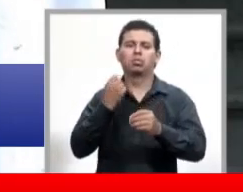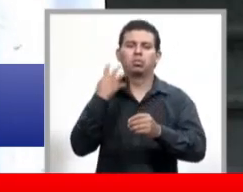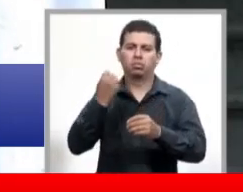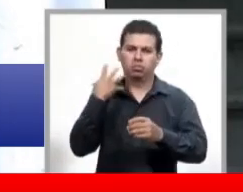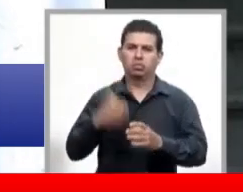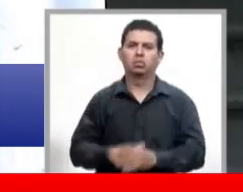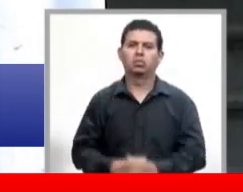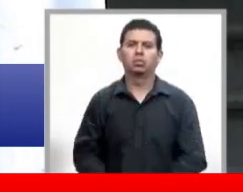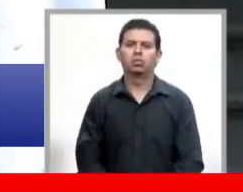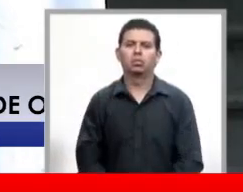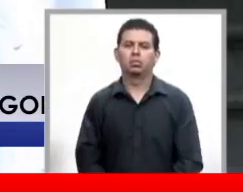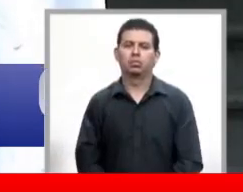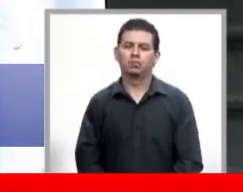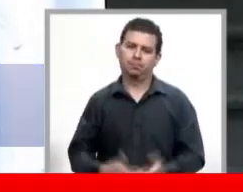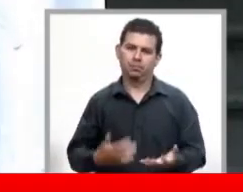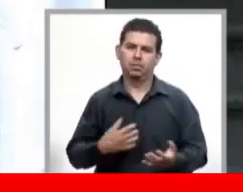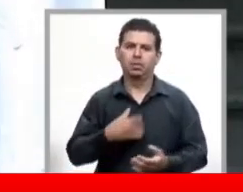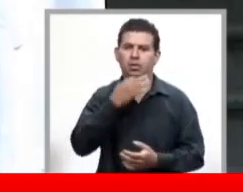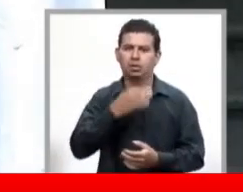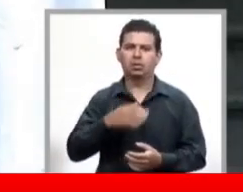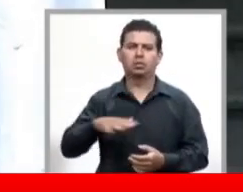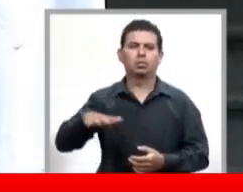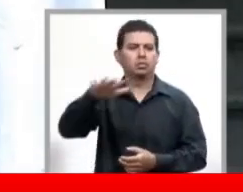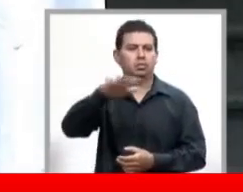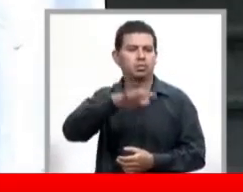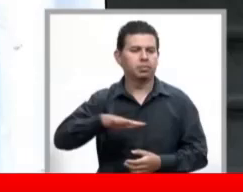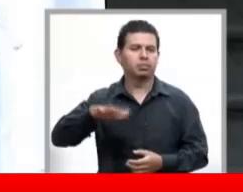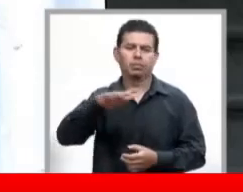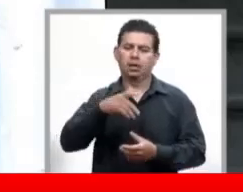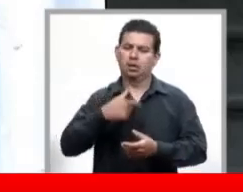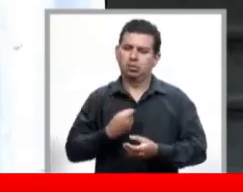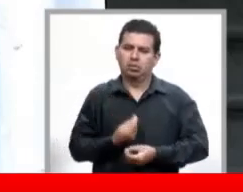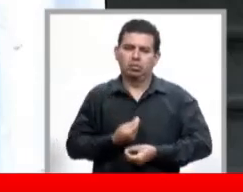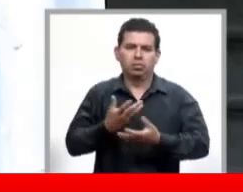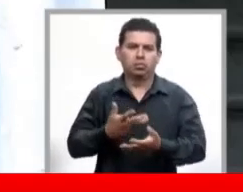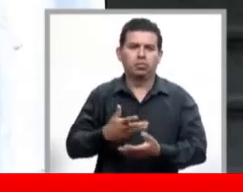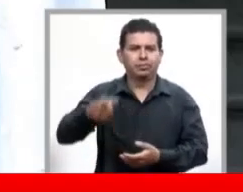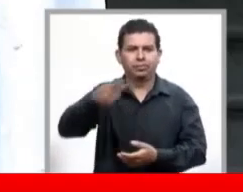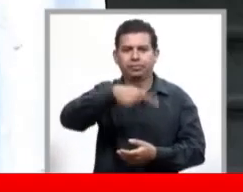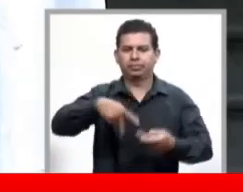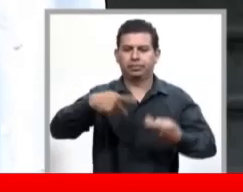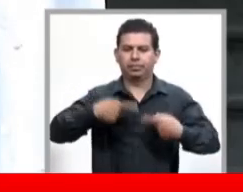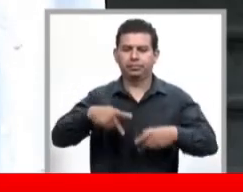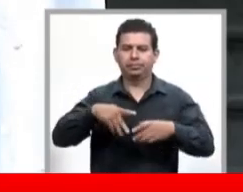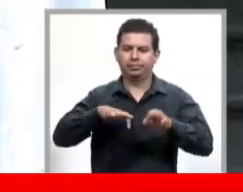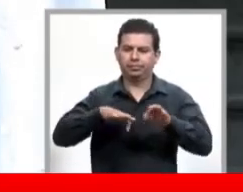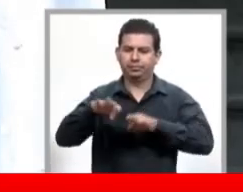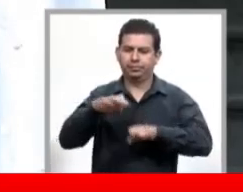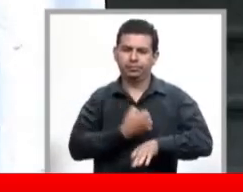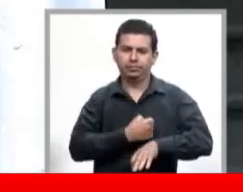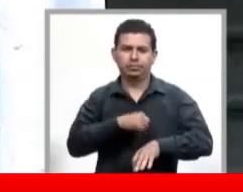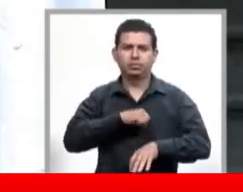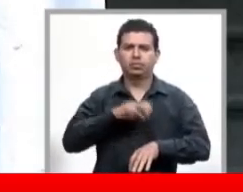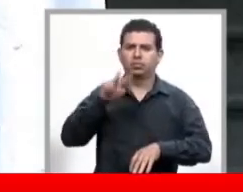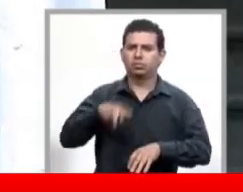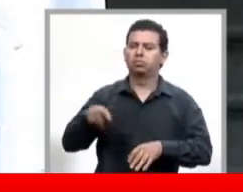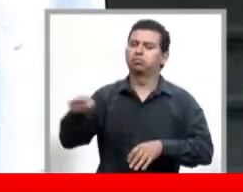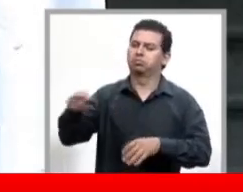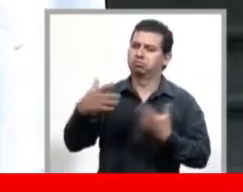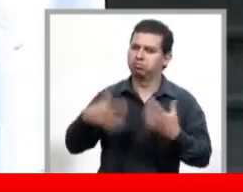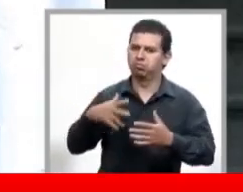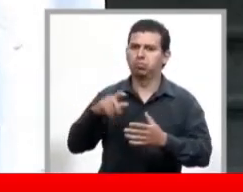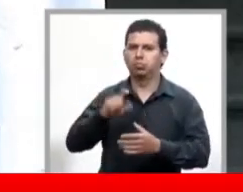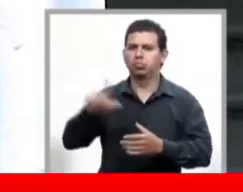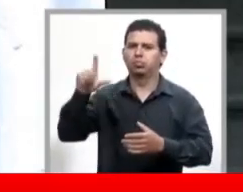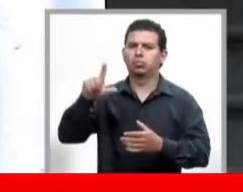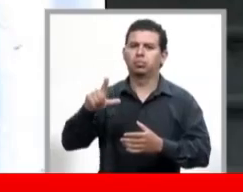único objetivo, y lo vuelvo a reiterar y mandarle el mensaje a todos los trabajadores de salud, de que ellos y ellas estén protegidos. Ese es